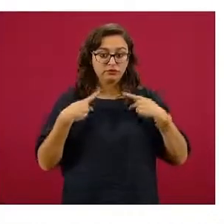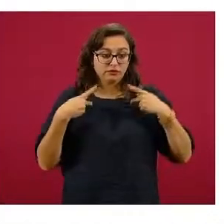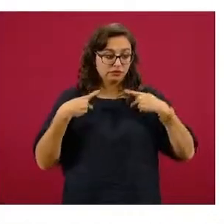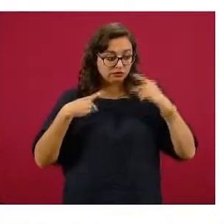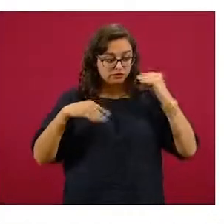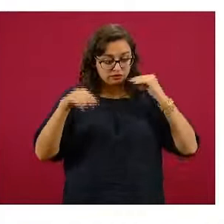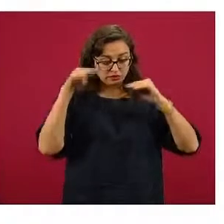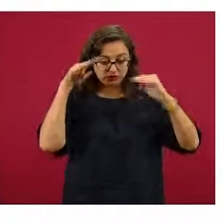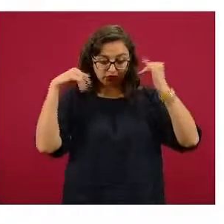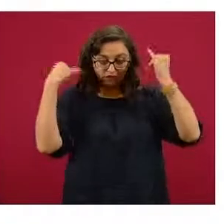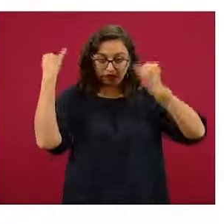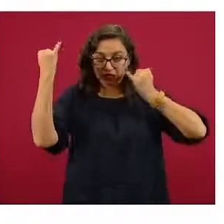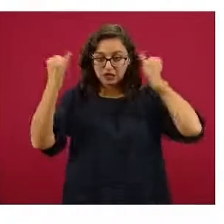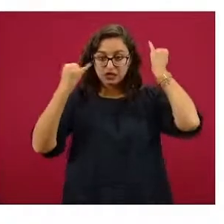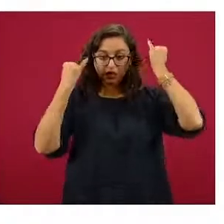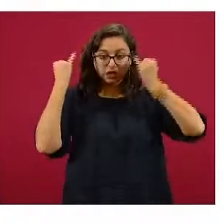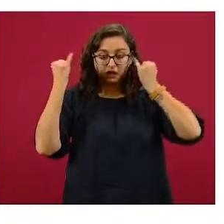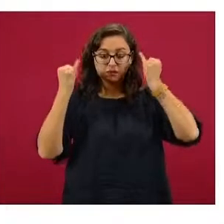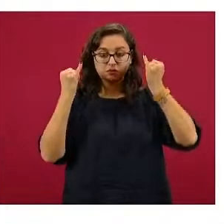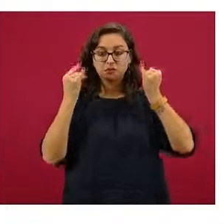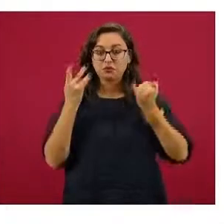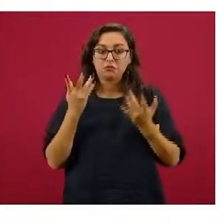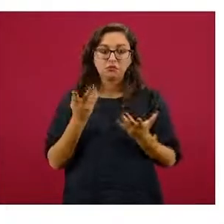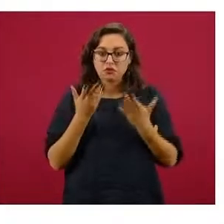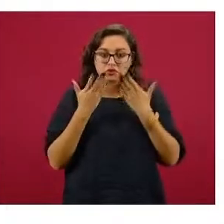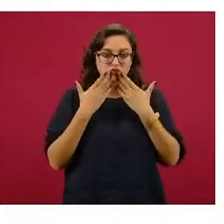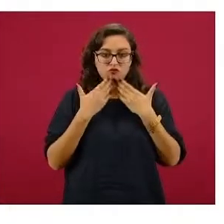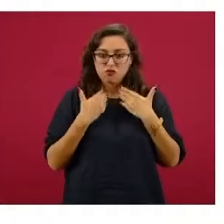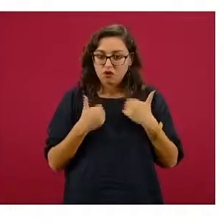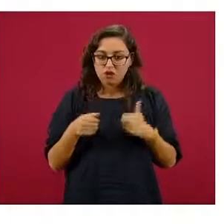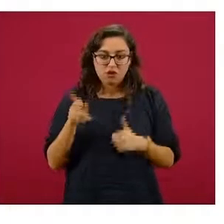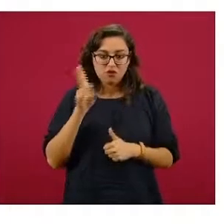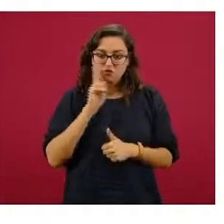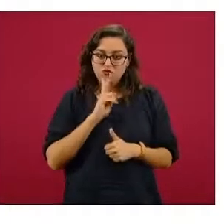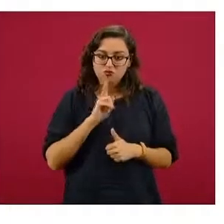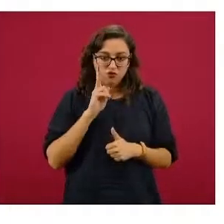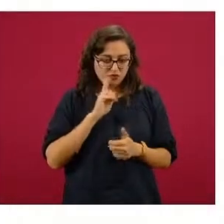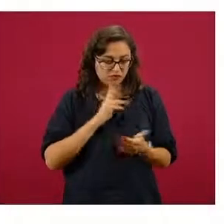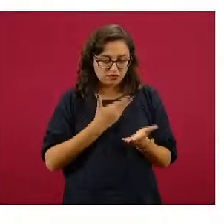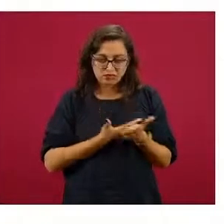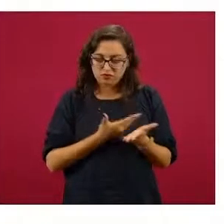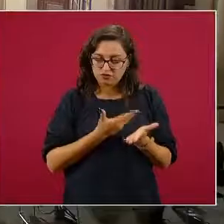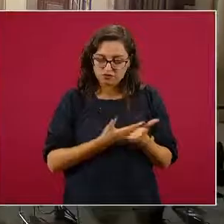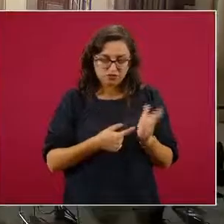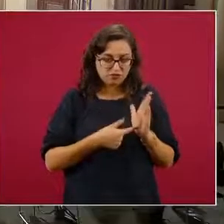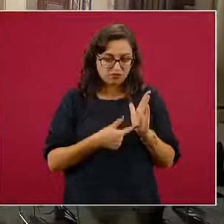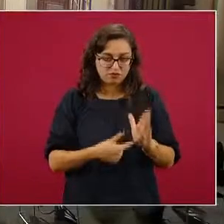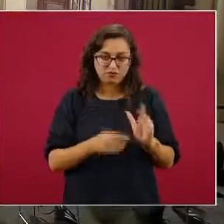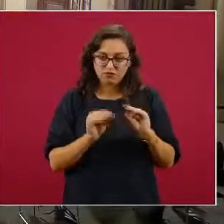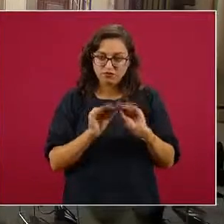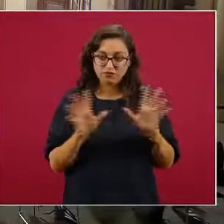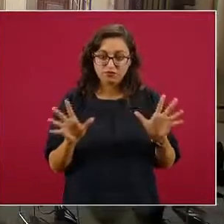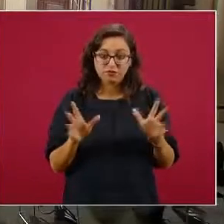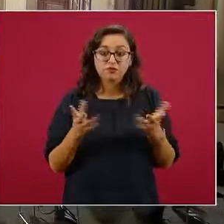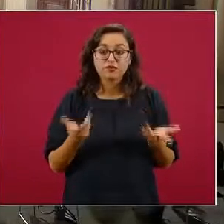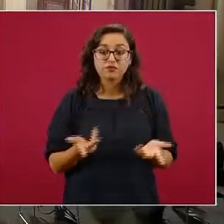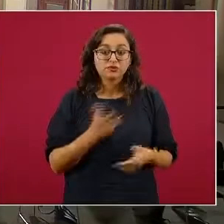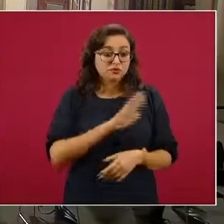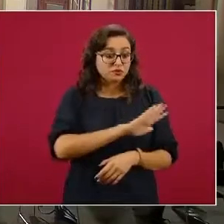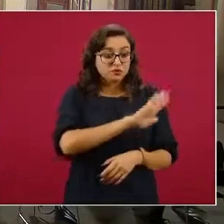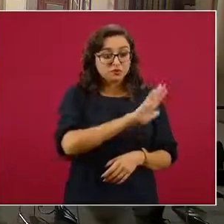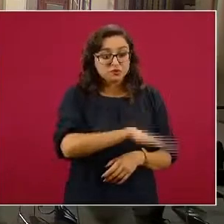especulaban, sin evidencia, desde luego sin conocimiento, que no se contarían